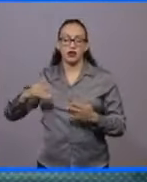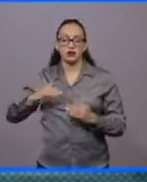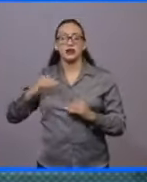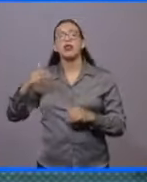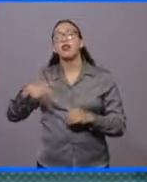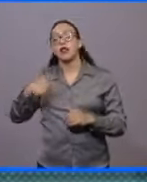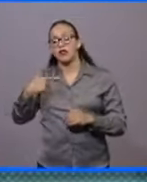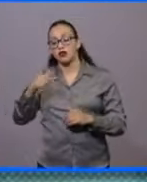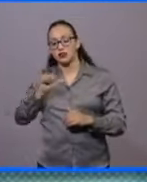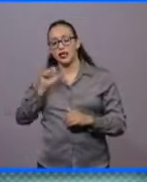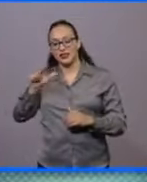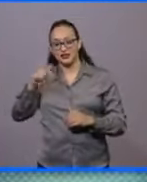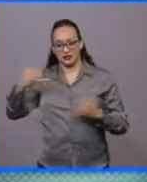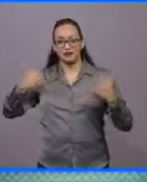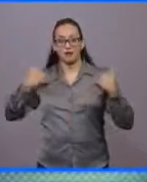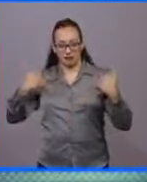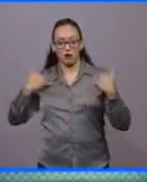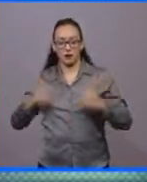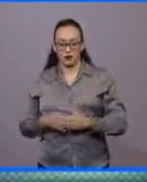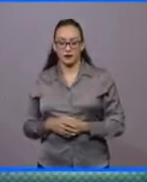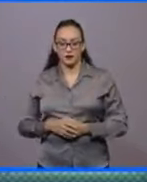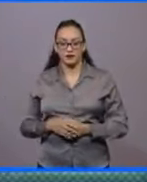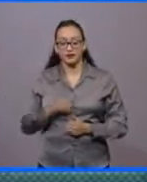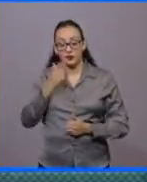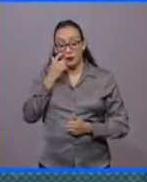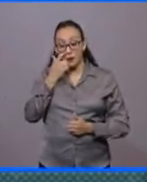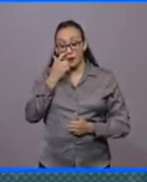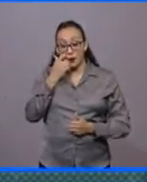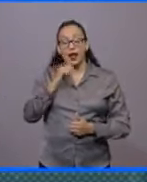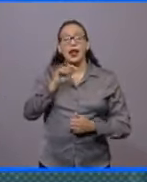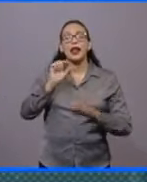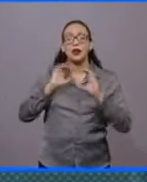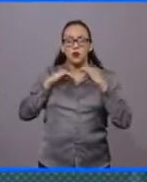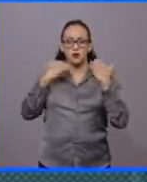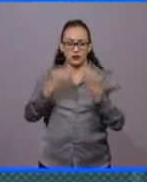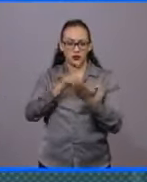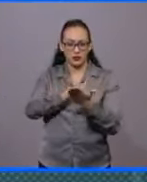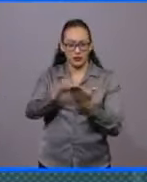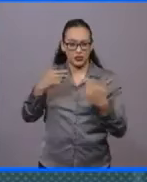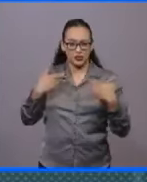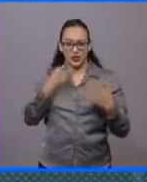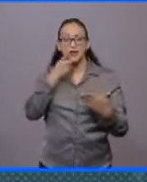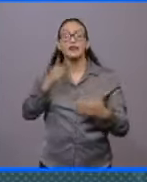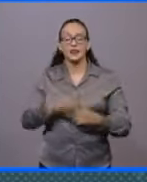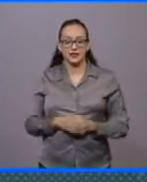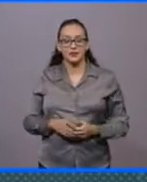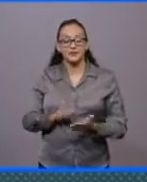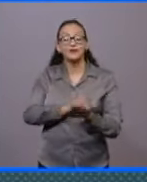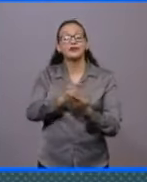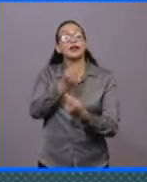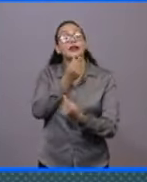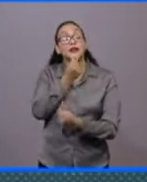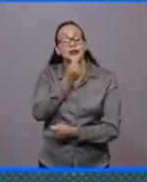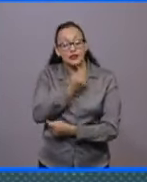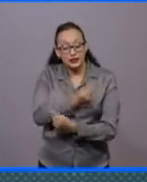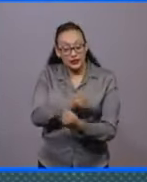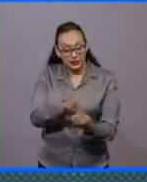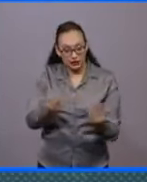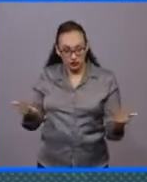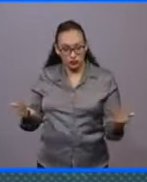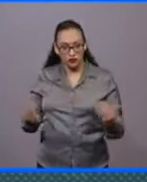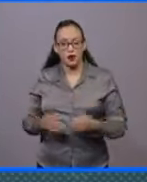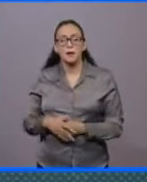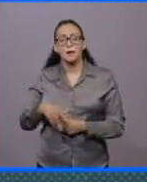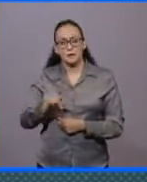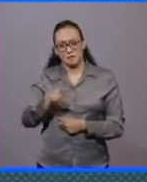aquella de 12 a 17 años. La convención, como bien decía, pues se refiere a los derechos del niño, pero sabemos